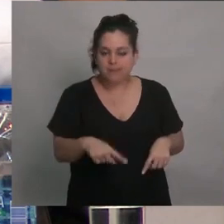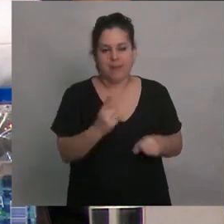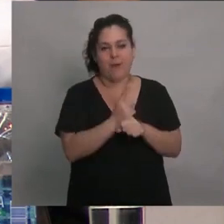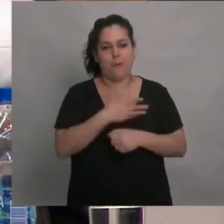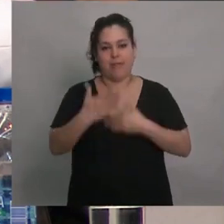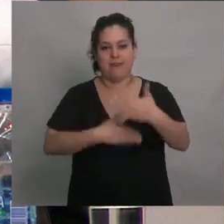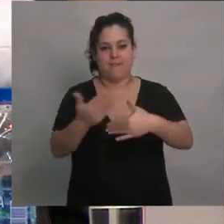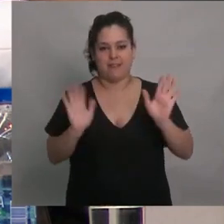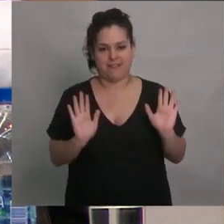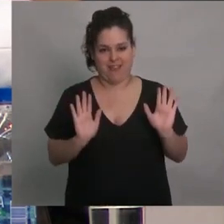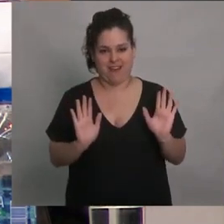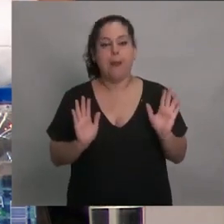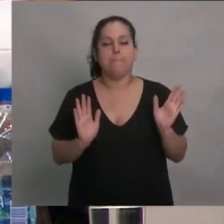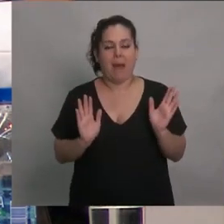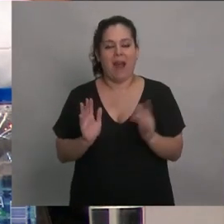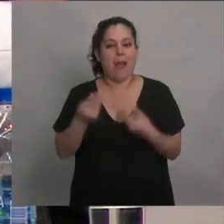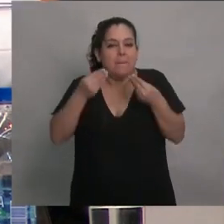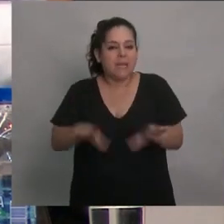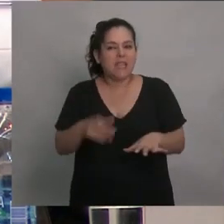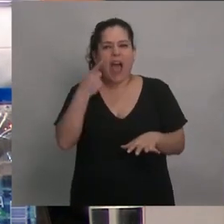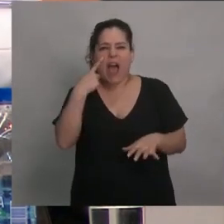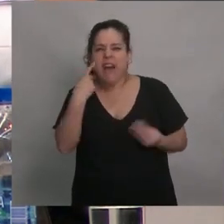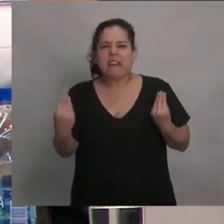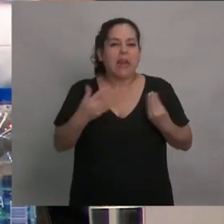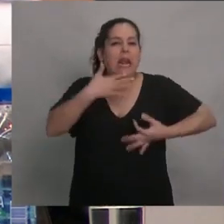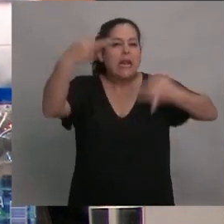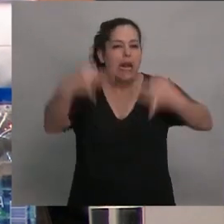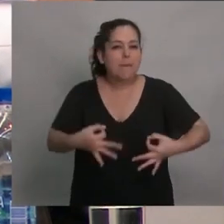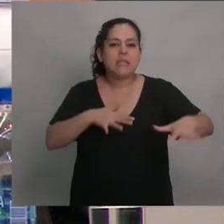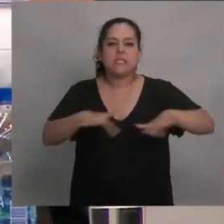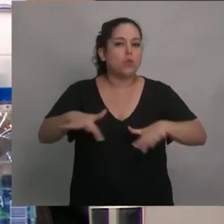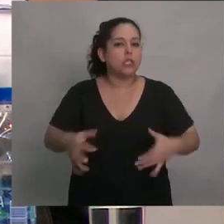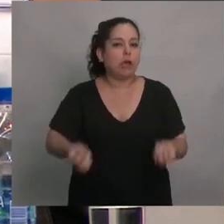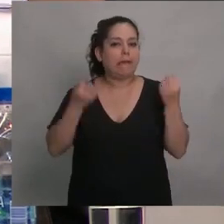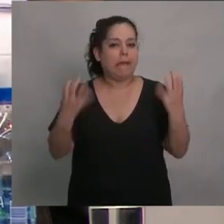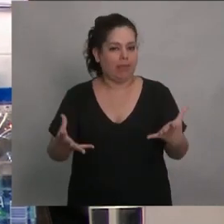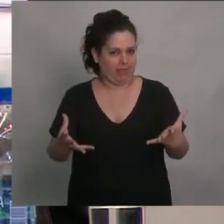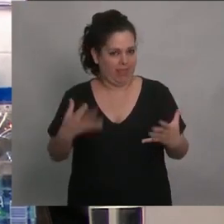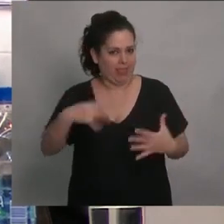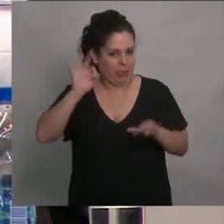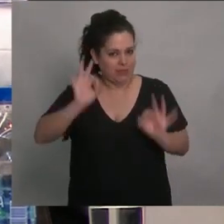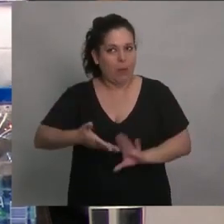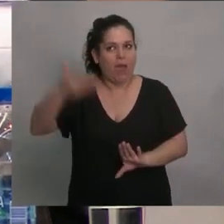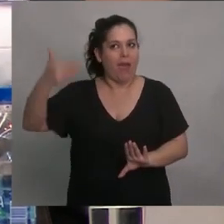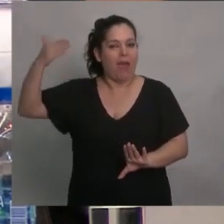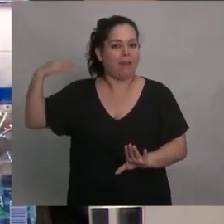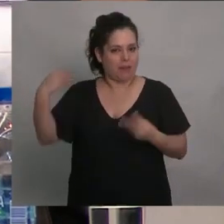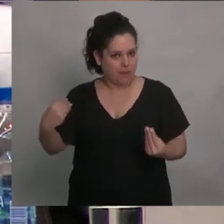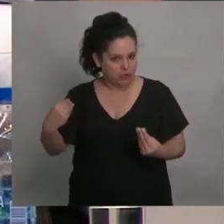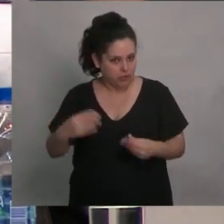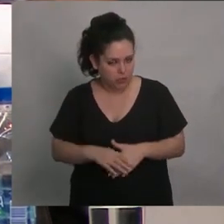demasiado en comenzar a ver qué es lo que realmente está pasando, ¿no? Yo creo de que el